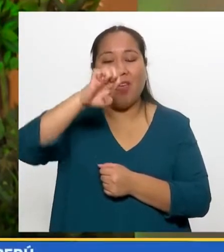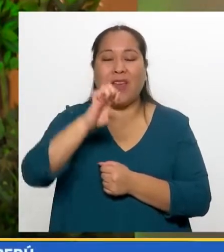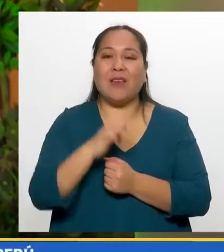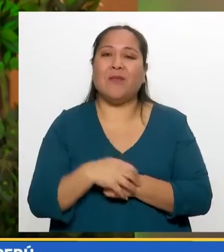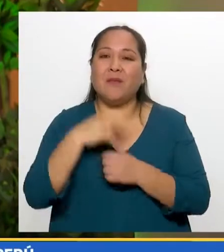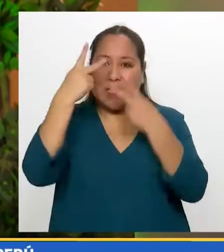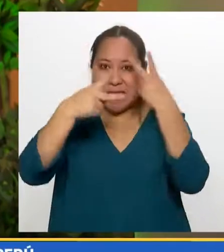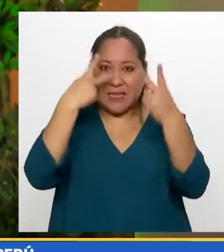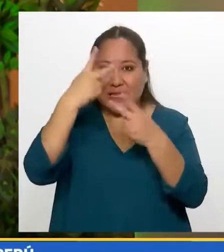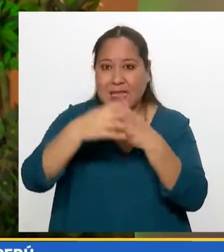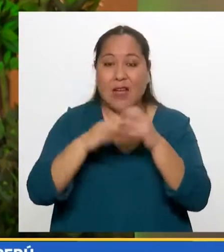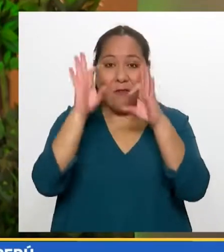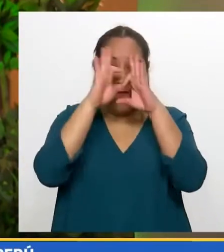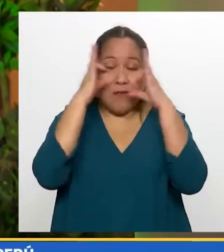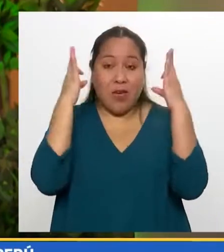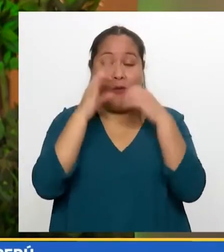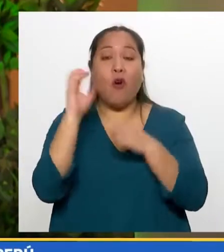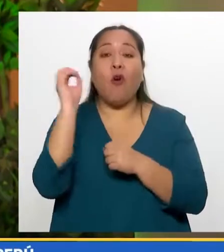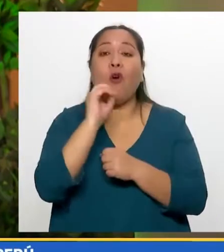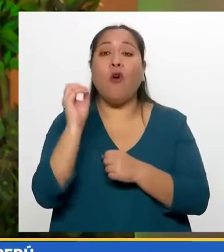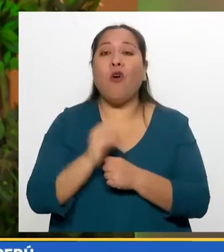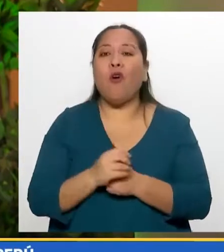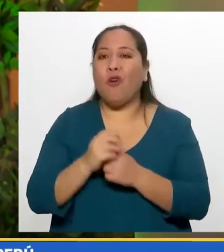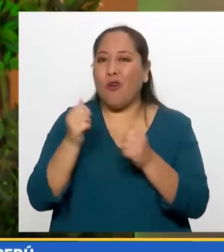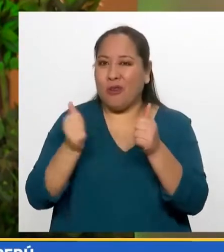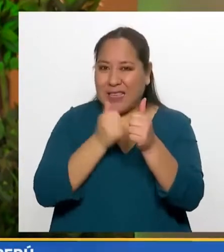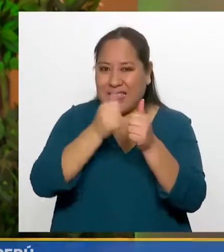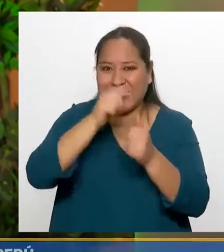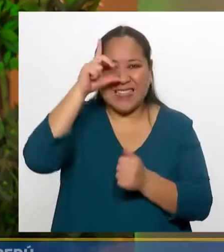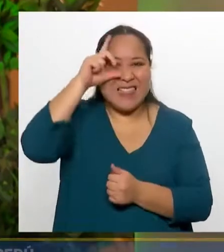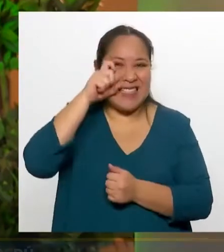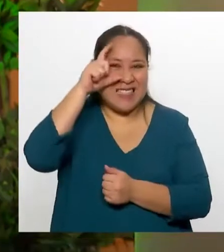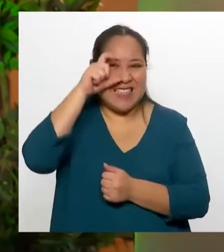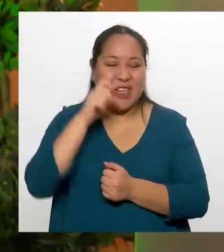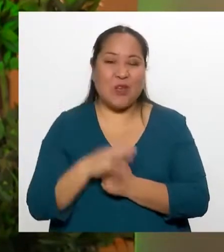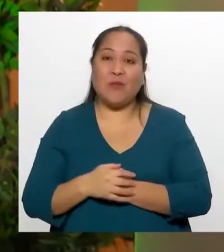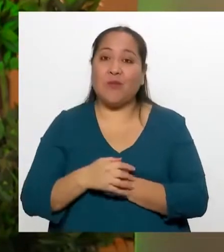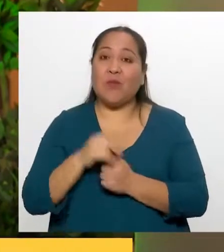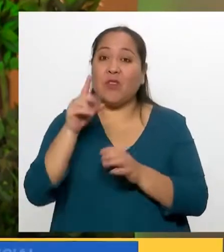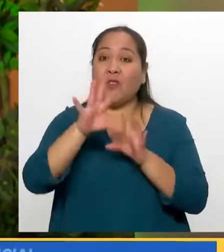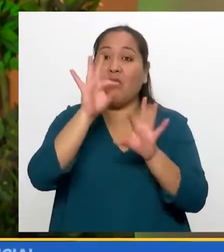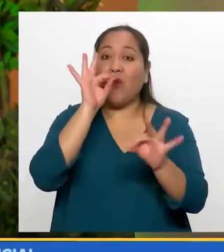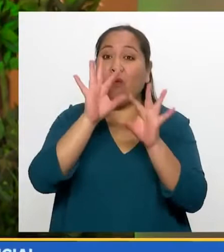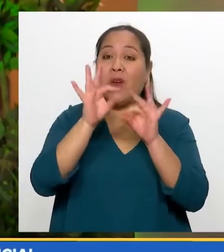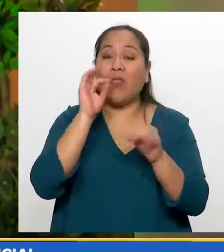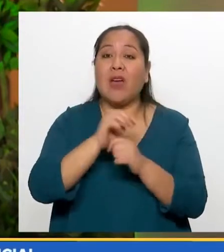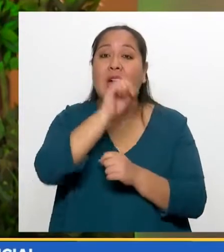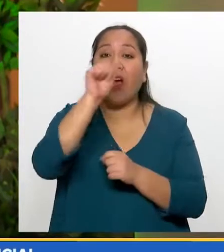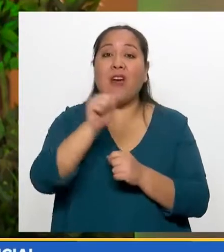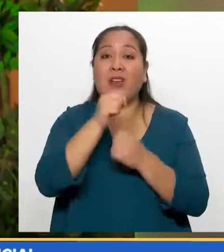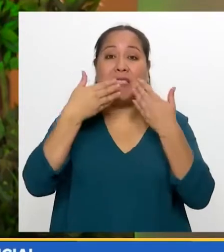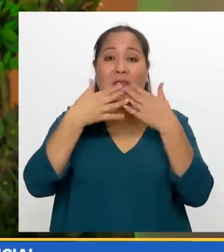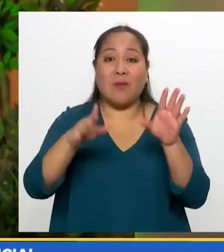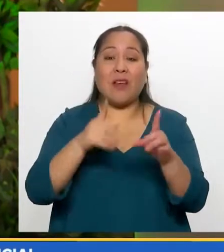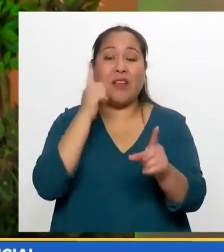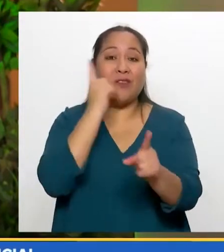sinbarreras@irtp.gob.pe. Pueden también visitar nuestra página de Facebook o pueden seguirnos en Instagram. Nos ubican como